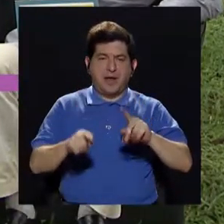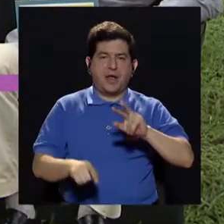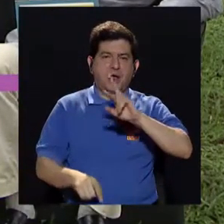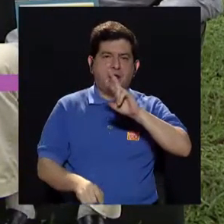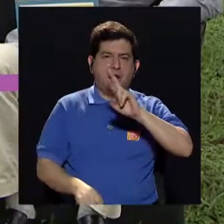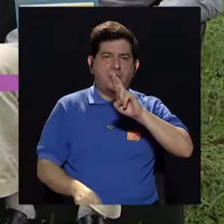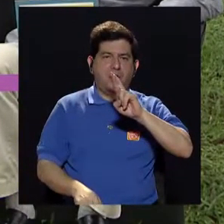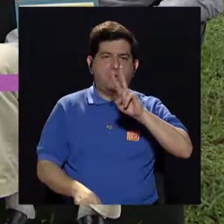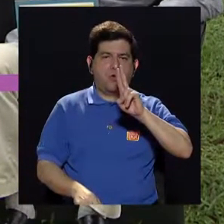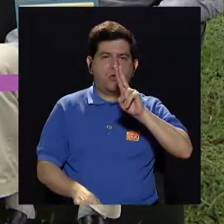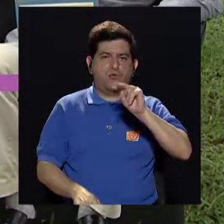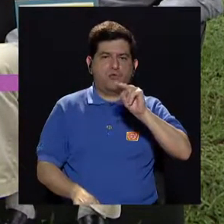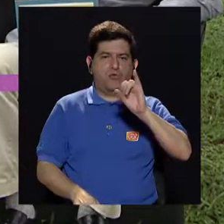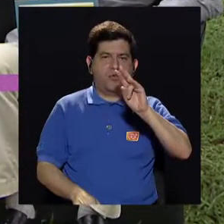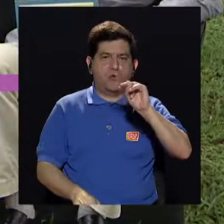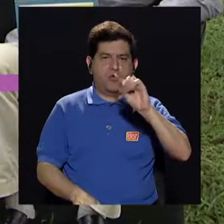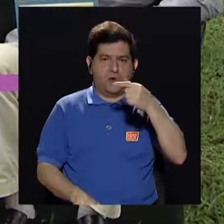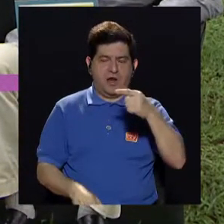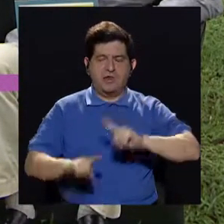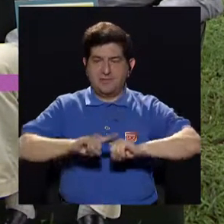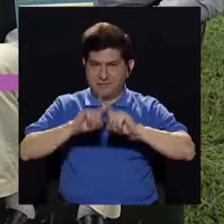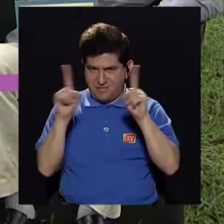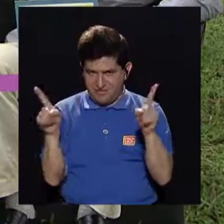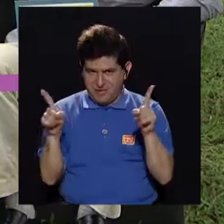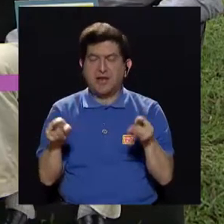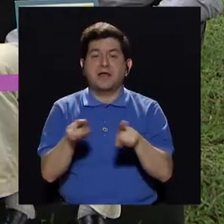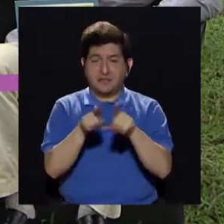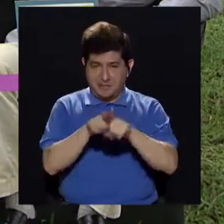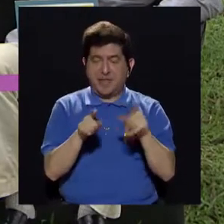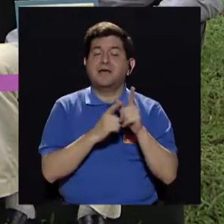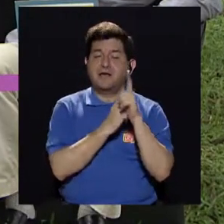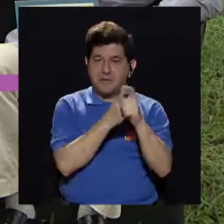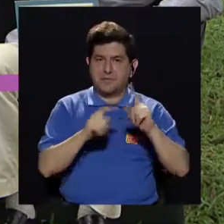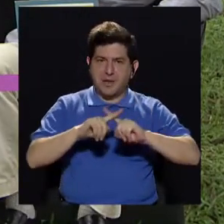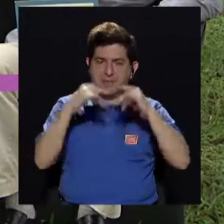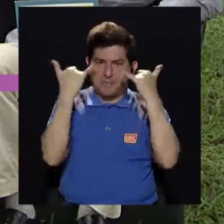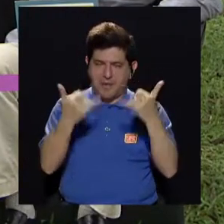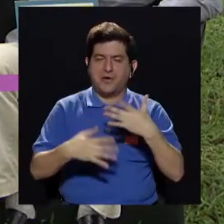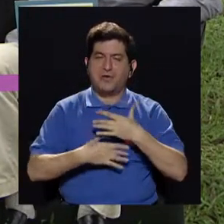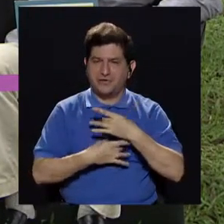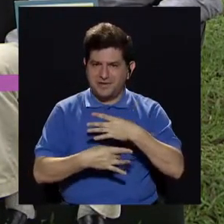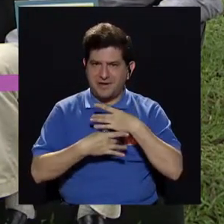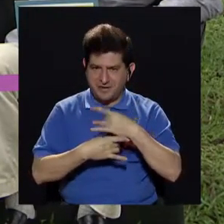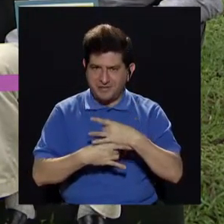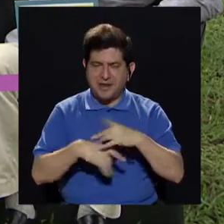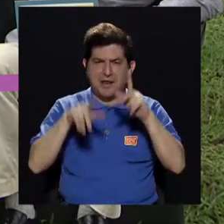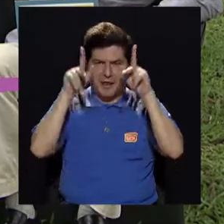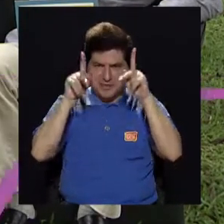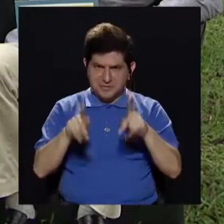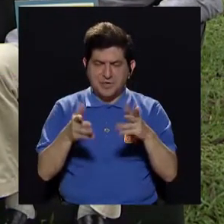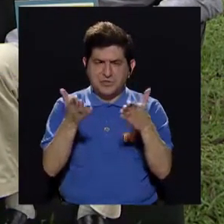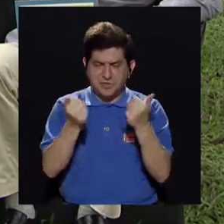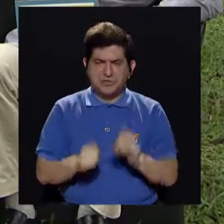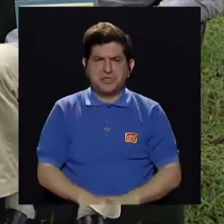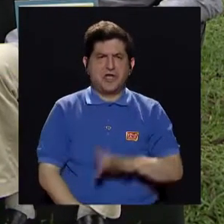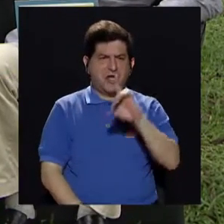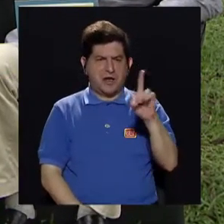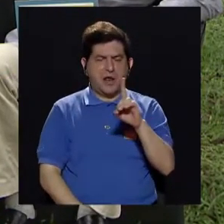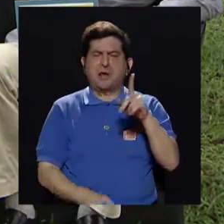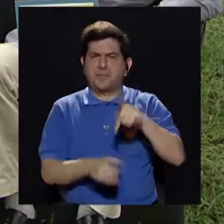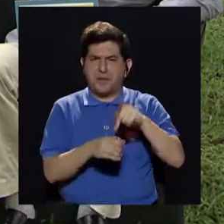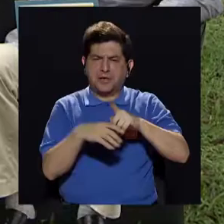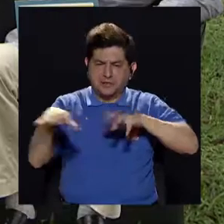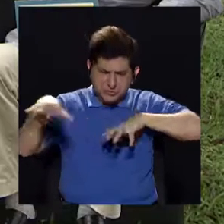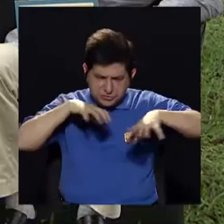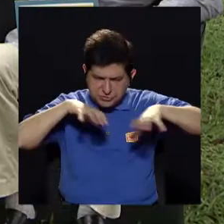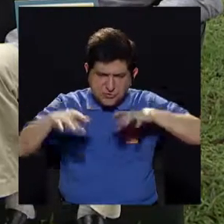running, que esa es otra población muy diferente, ¿verdad? Para marcar, también es correr, solo que ya lo hacen con su interés. Además, hay gente que ya está interesada un domingo en